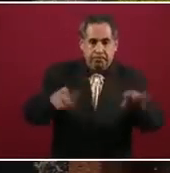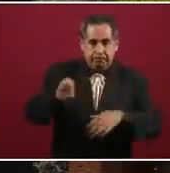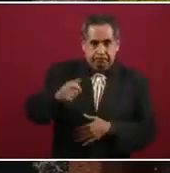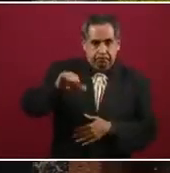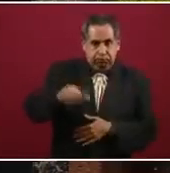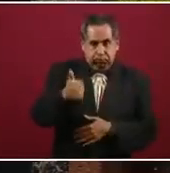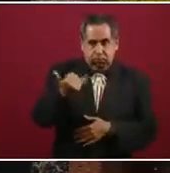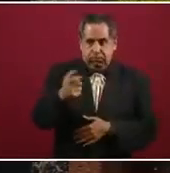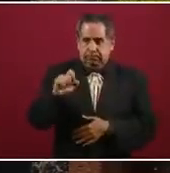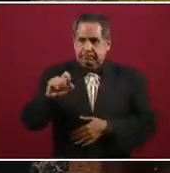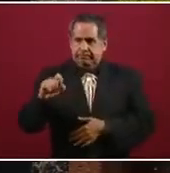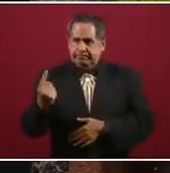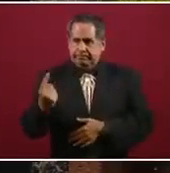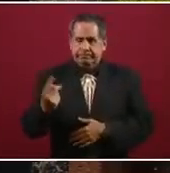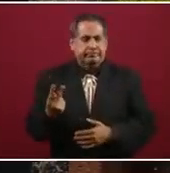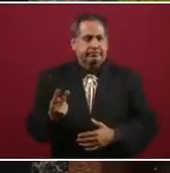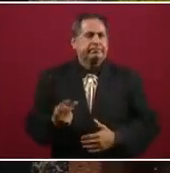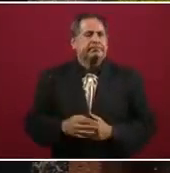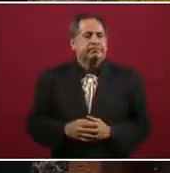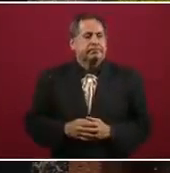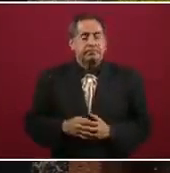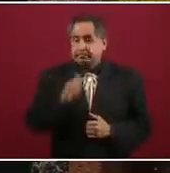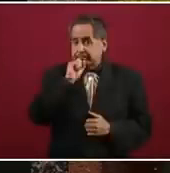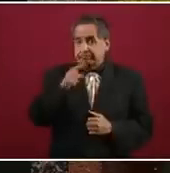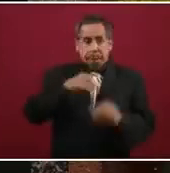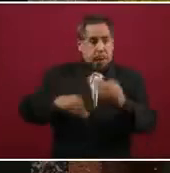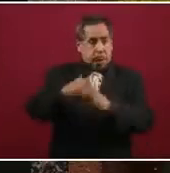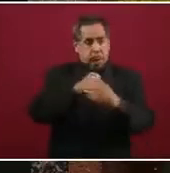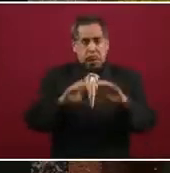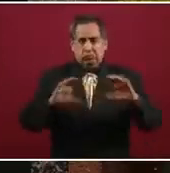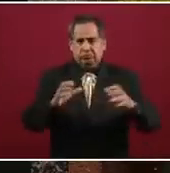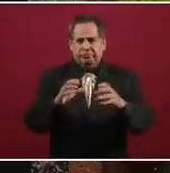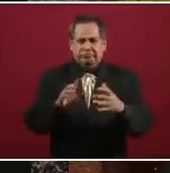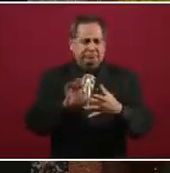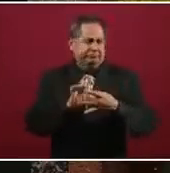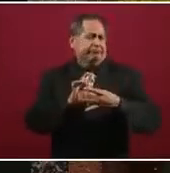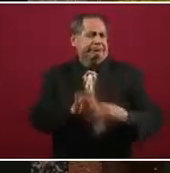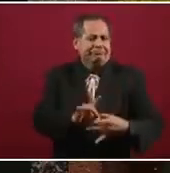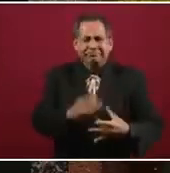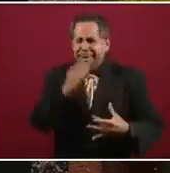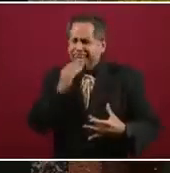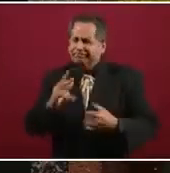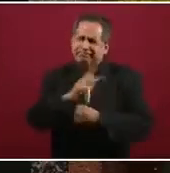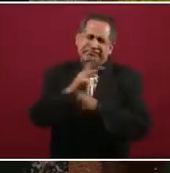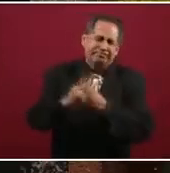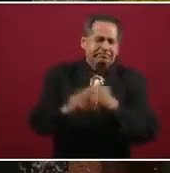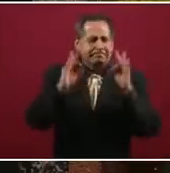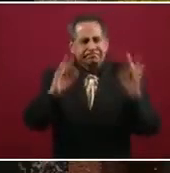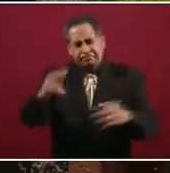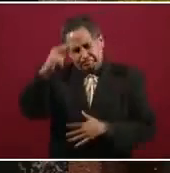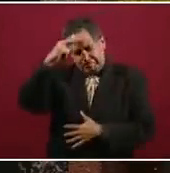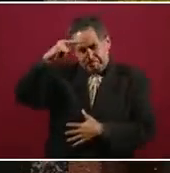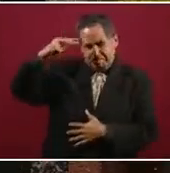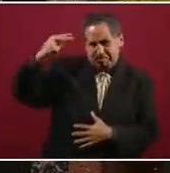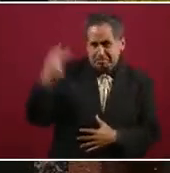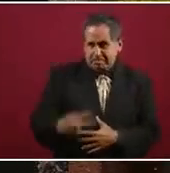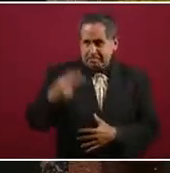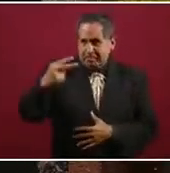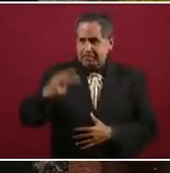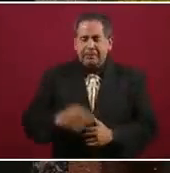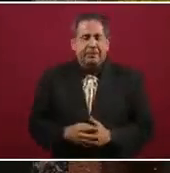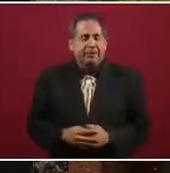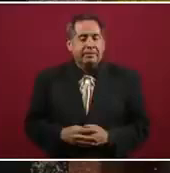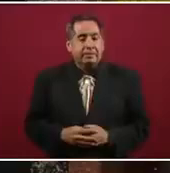y de Canal 22. Ustedes, como todos nosotros, por supuesto, formamos parte de esta gran nación que es México. La fiesta que